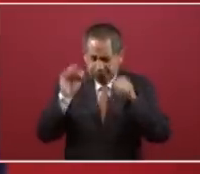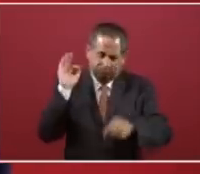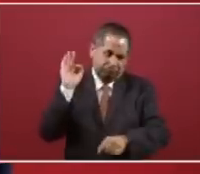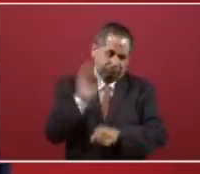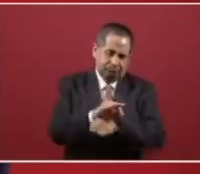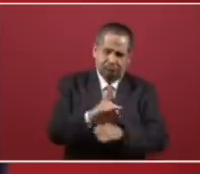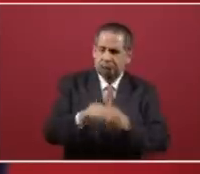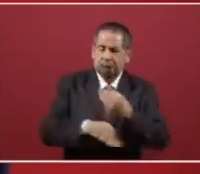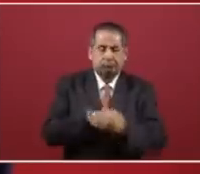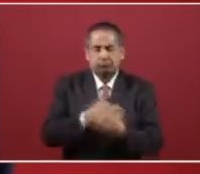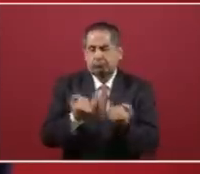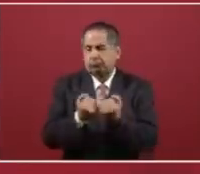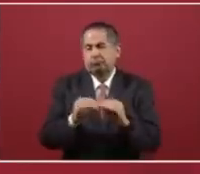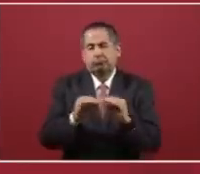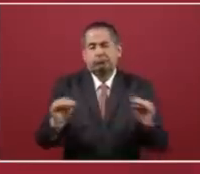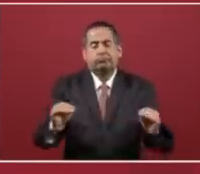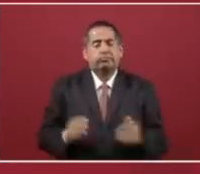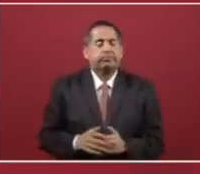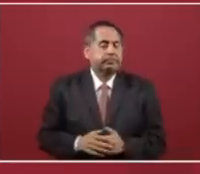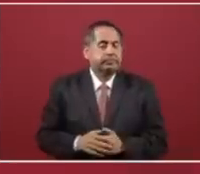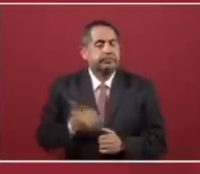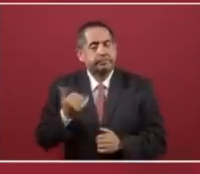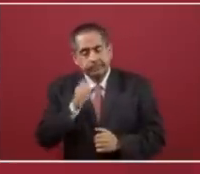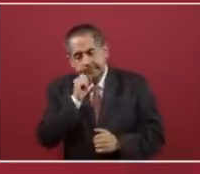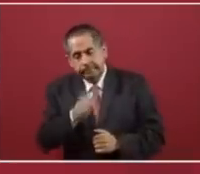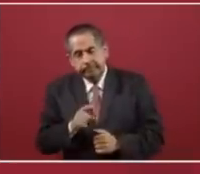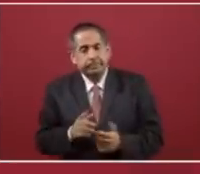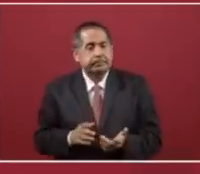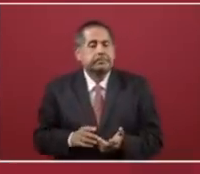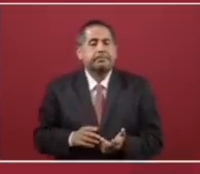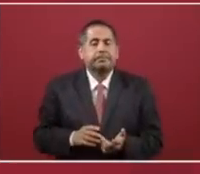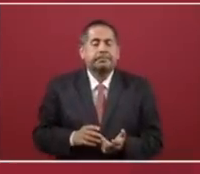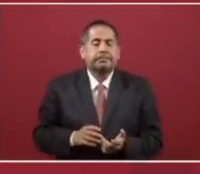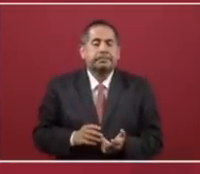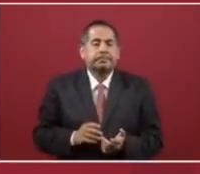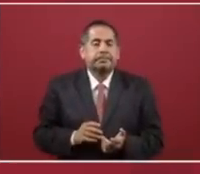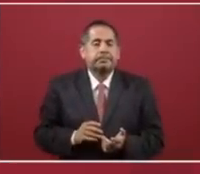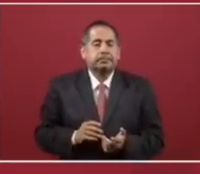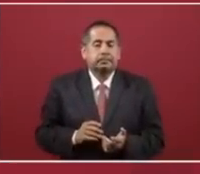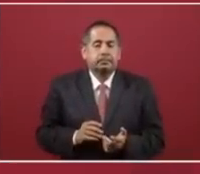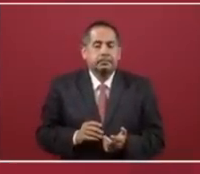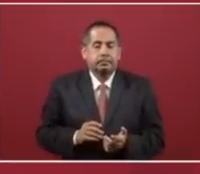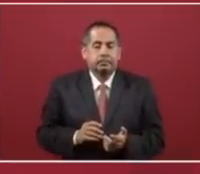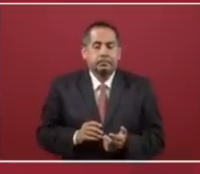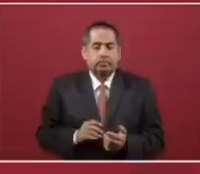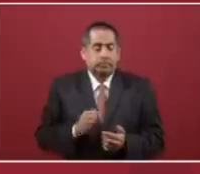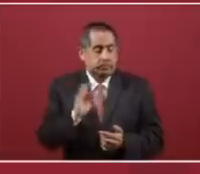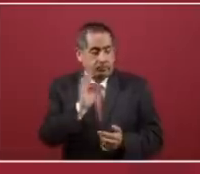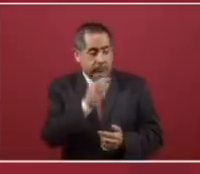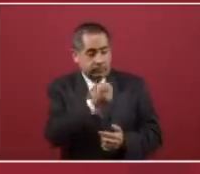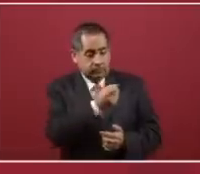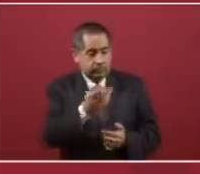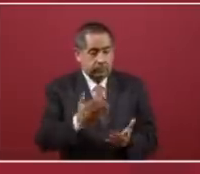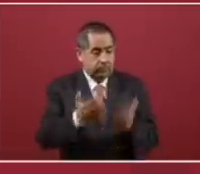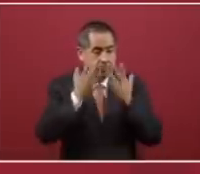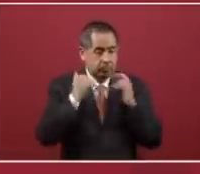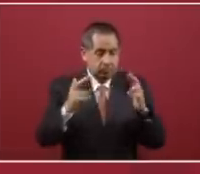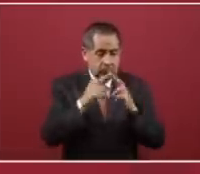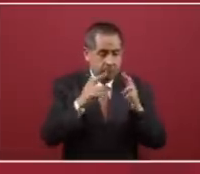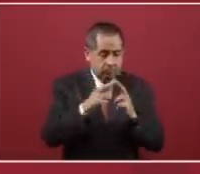ah los ciudadanos sin creencias religiosas